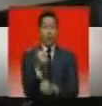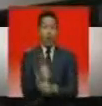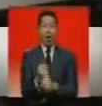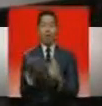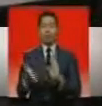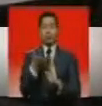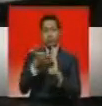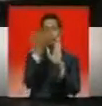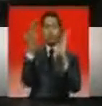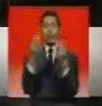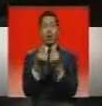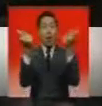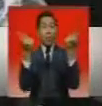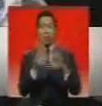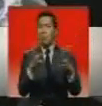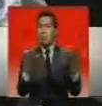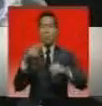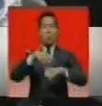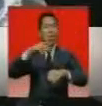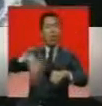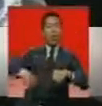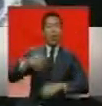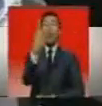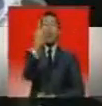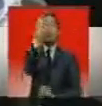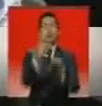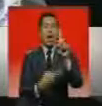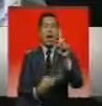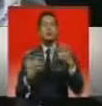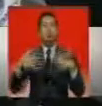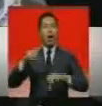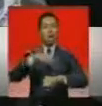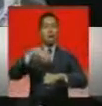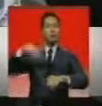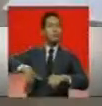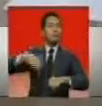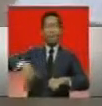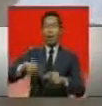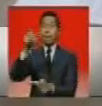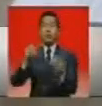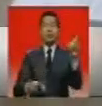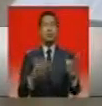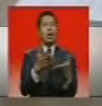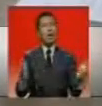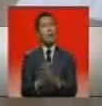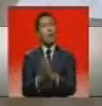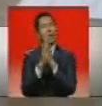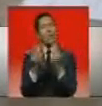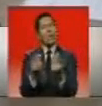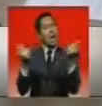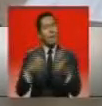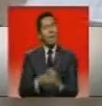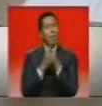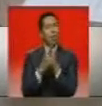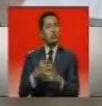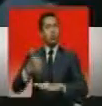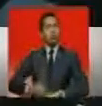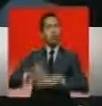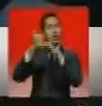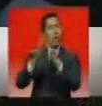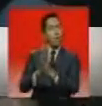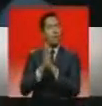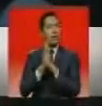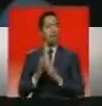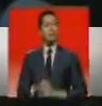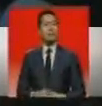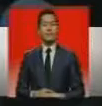El retraso de 30 días alarma una vez más a los ciudadanos. Ellos piden acciones urgentes a las autoridades. Sí,